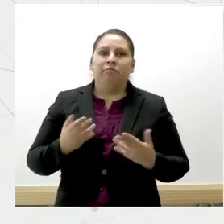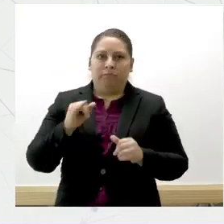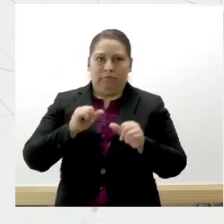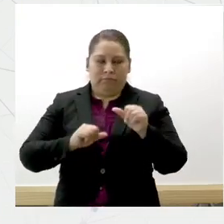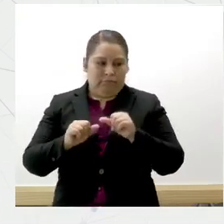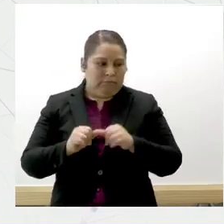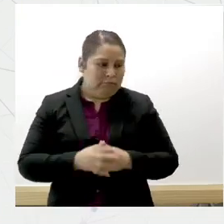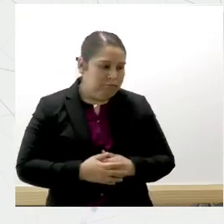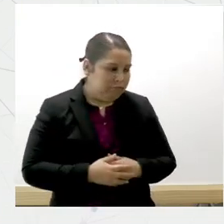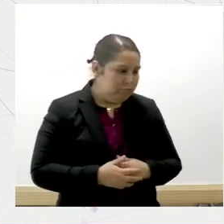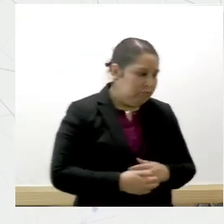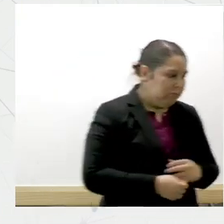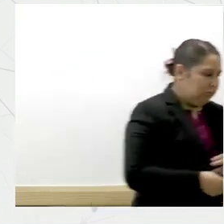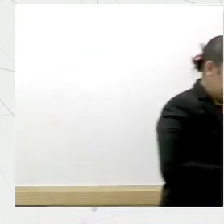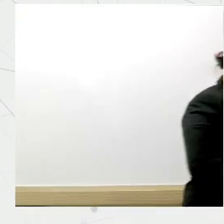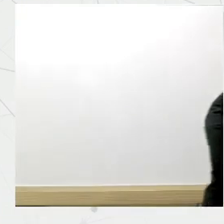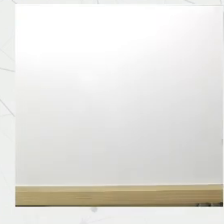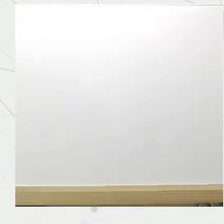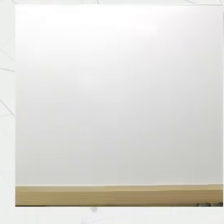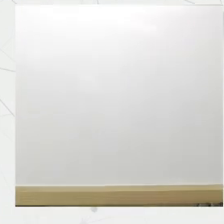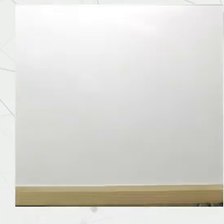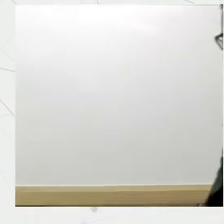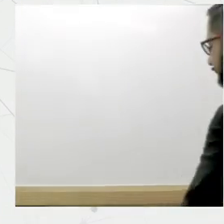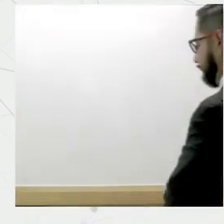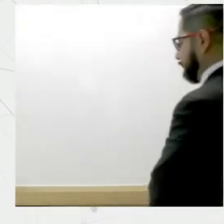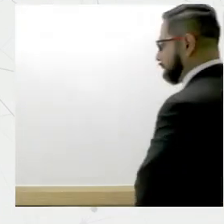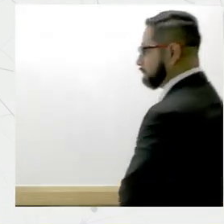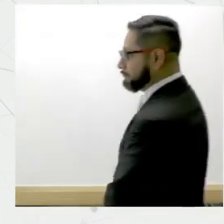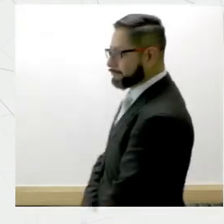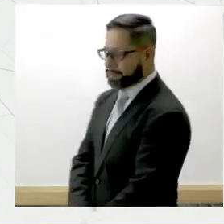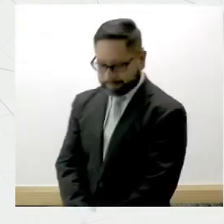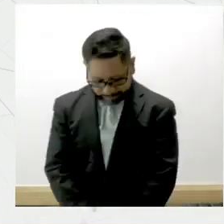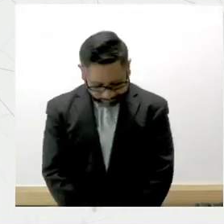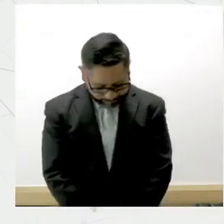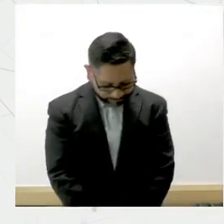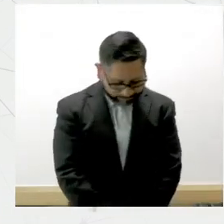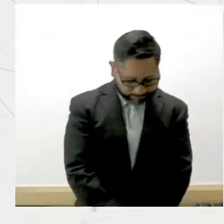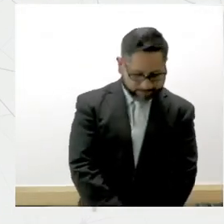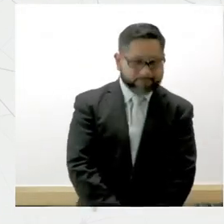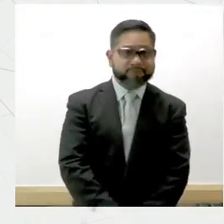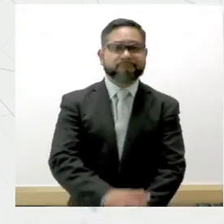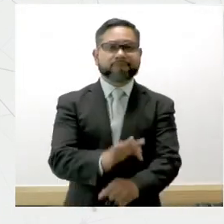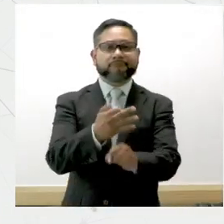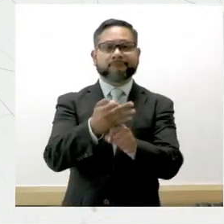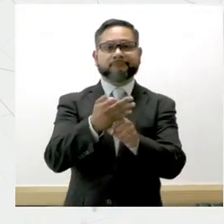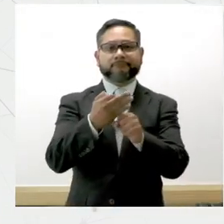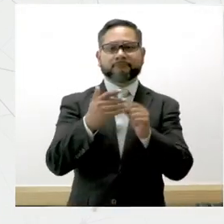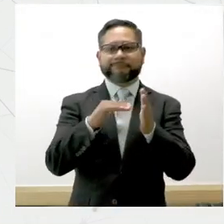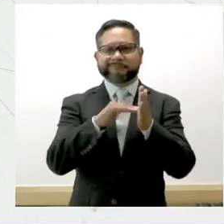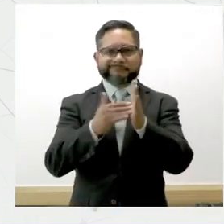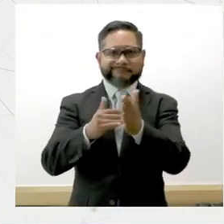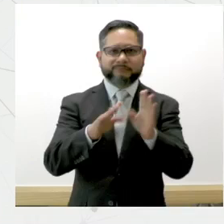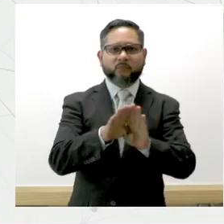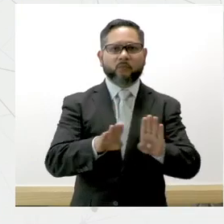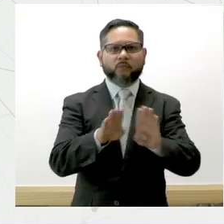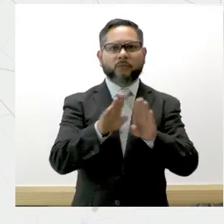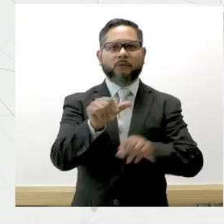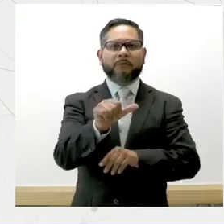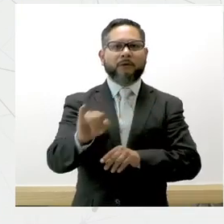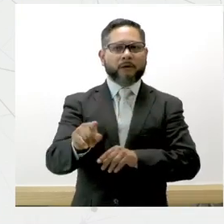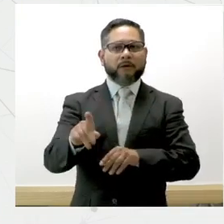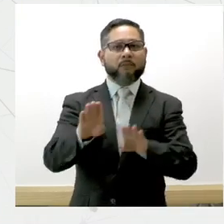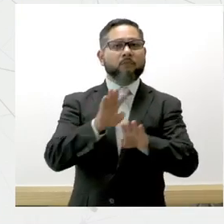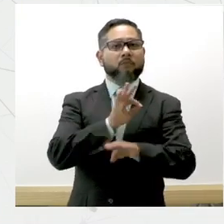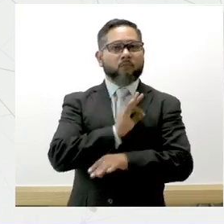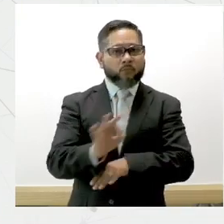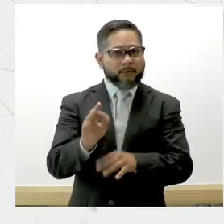futuro regularemos? Pues está todavía por ver. De momento tenemos que desplegar toda la Estrategia Nacional de Inteligencia Artificial y a partir de ahí veremos qué es lo que